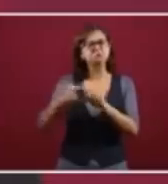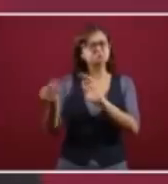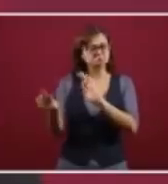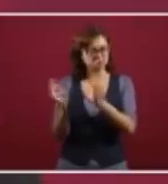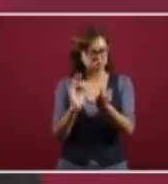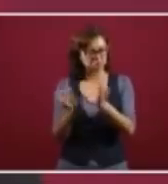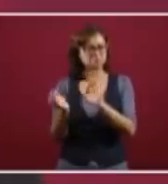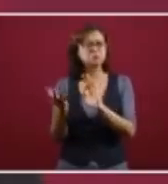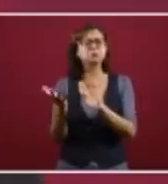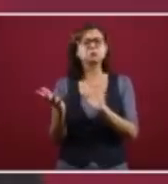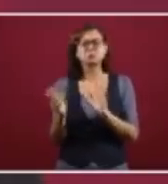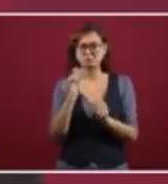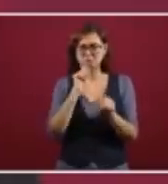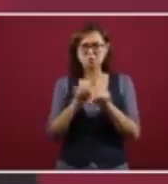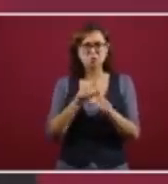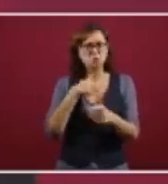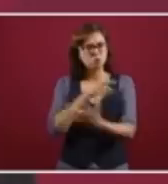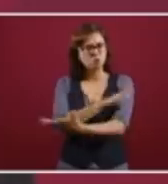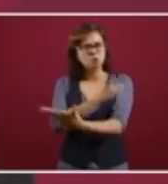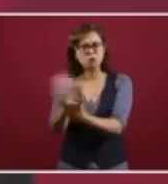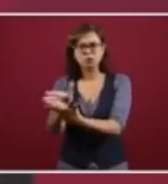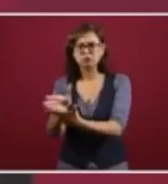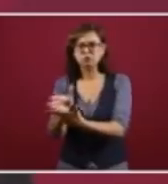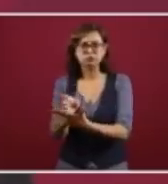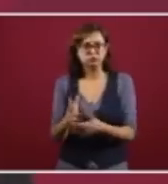cerca también, y no hubo